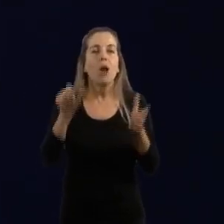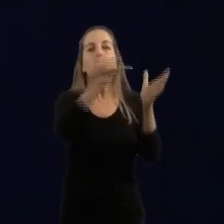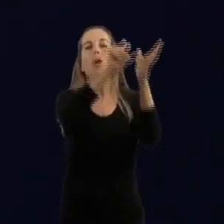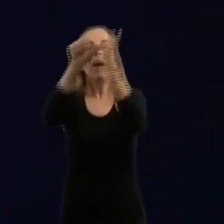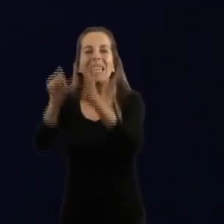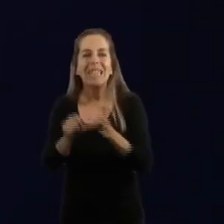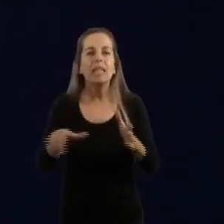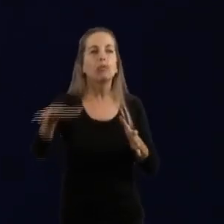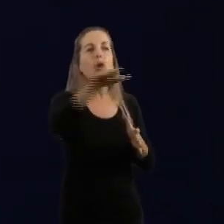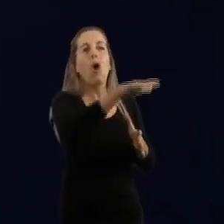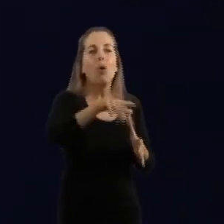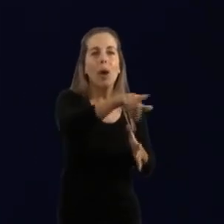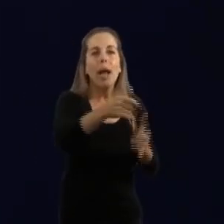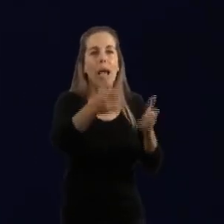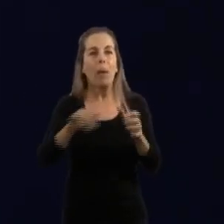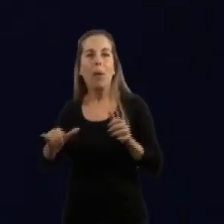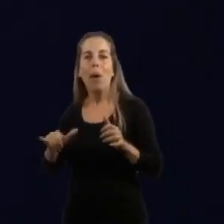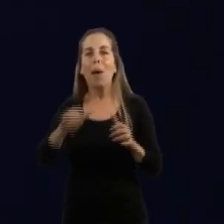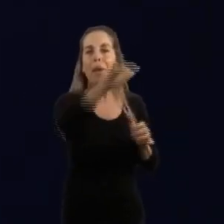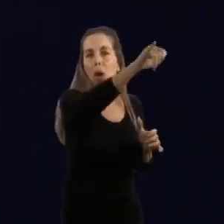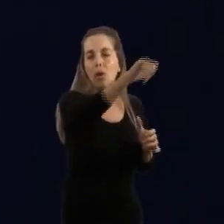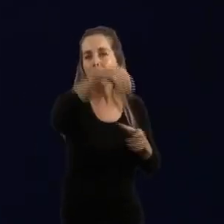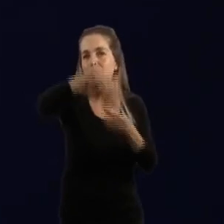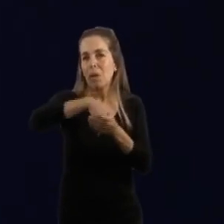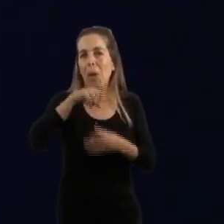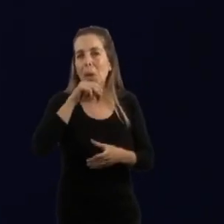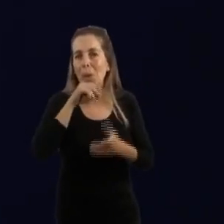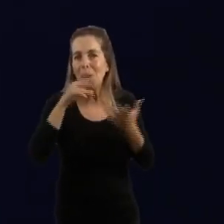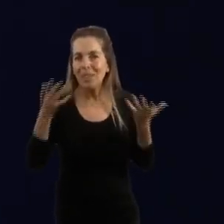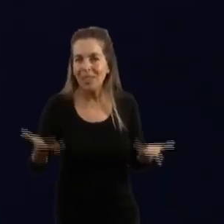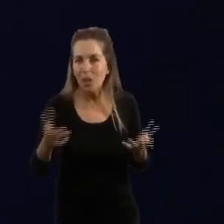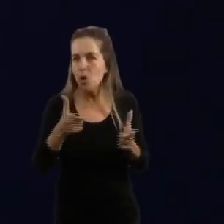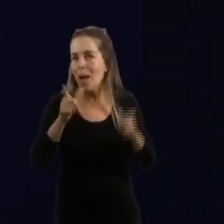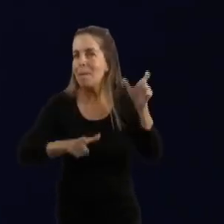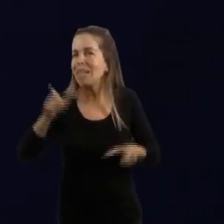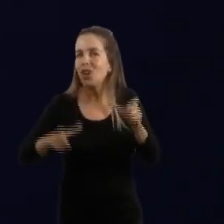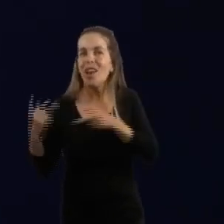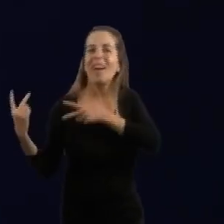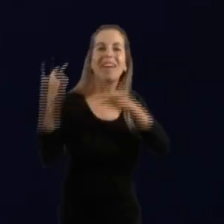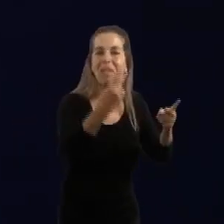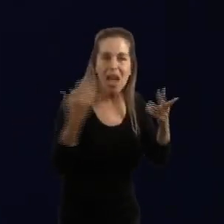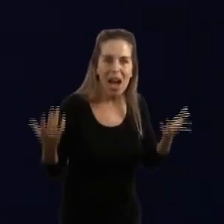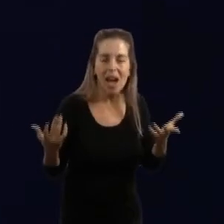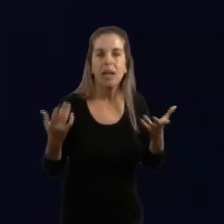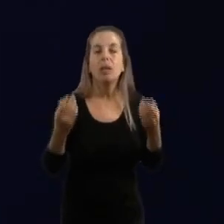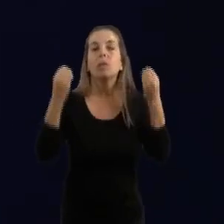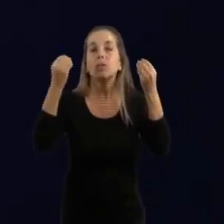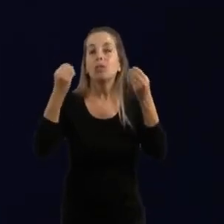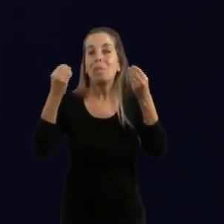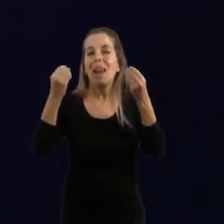que no tiene ningún sentido que la ruta efectivamente esté vigente.